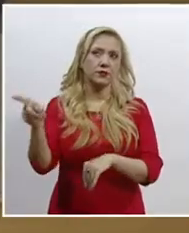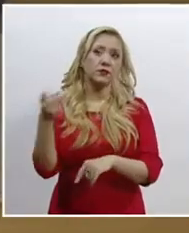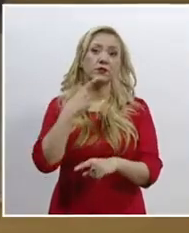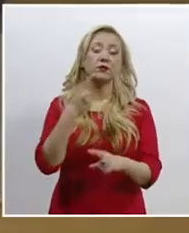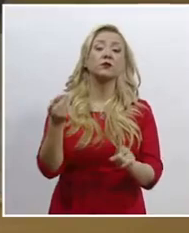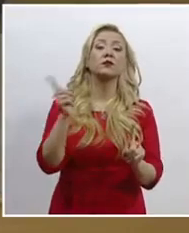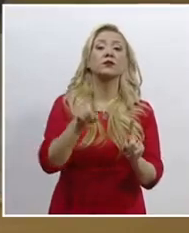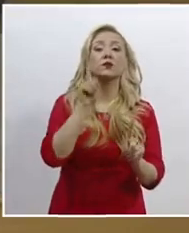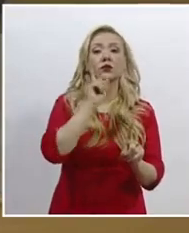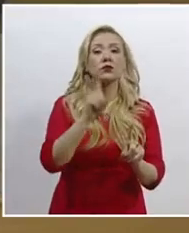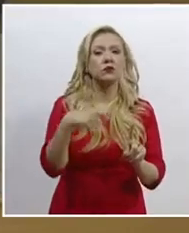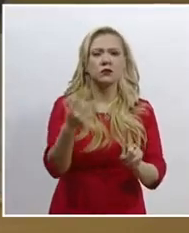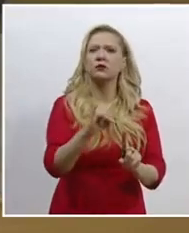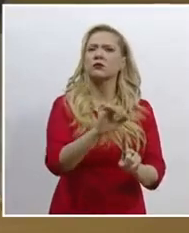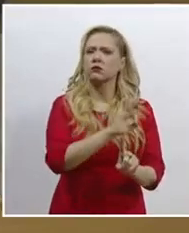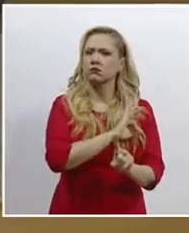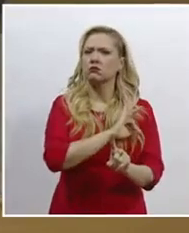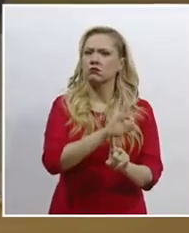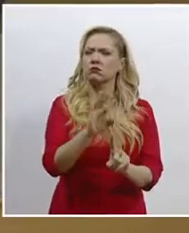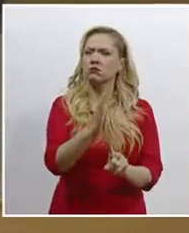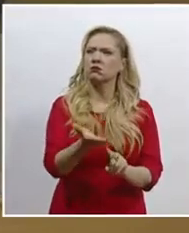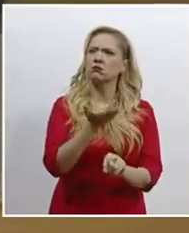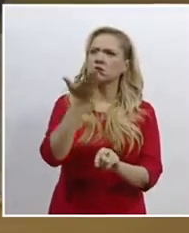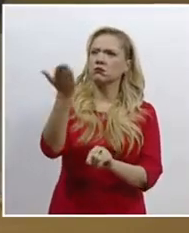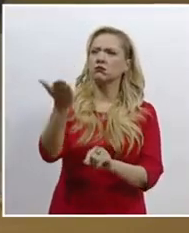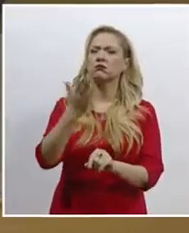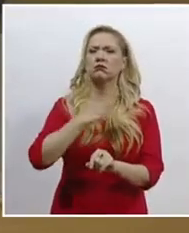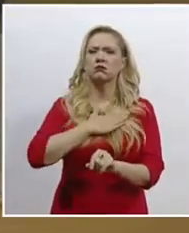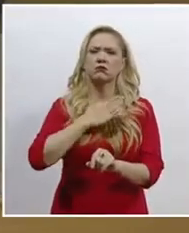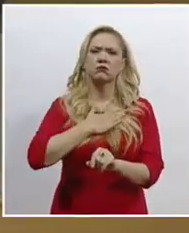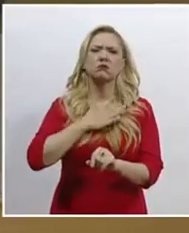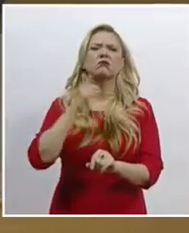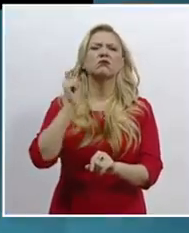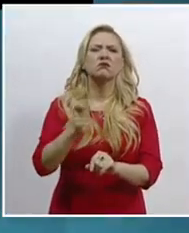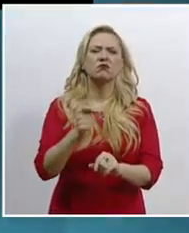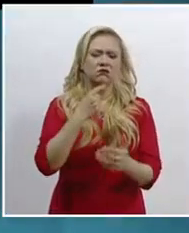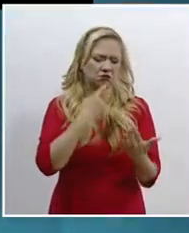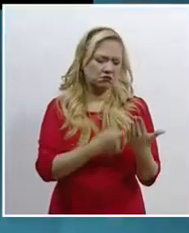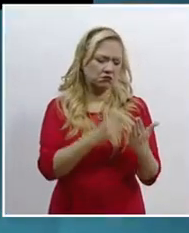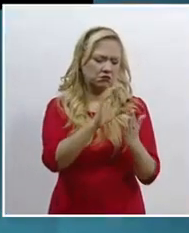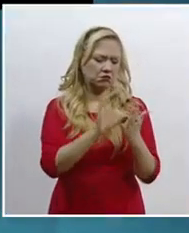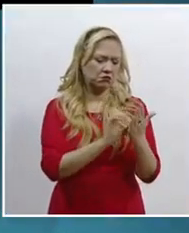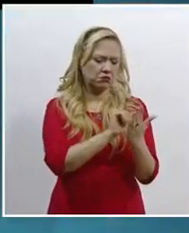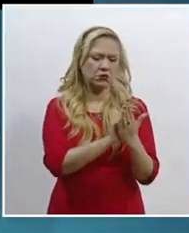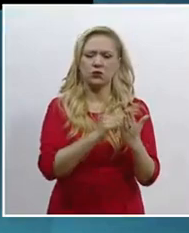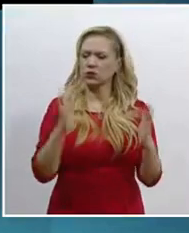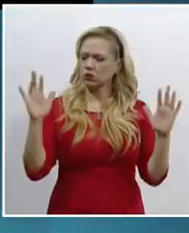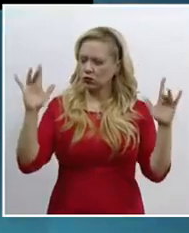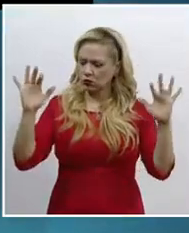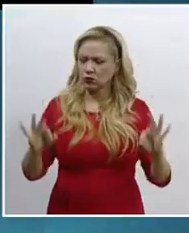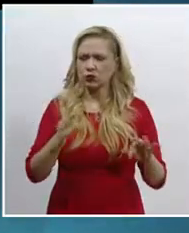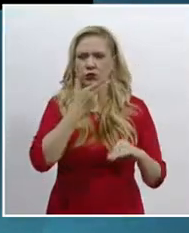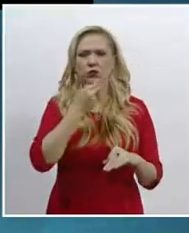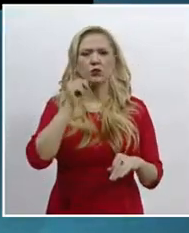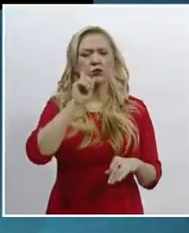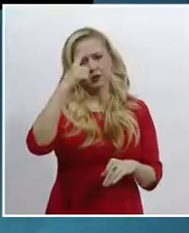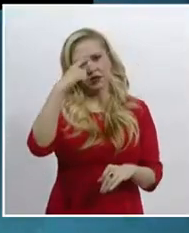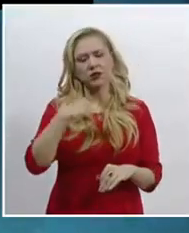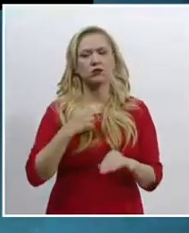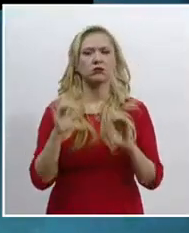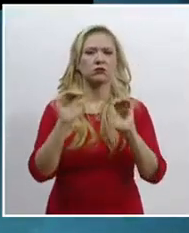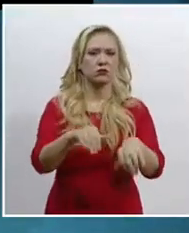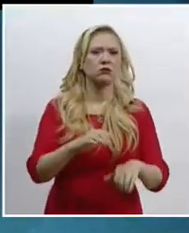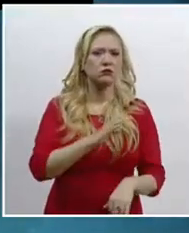mujeres tienen interés legítimo para solicitar la tutela del principio constitucional de paridad de género en la postulación de